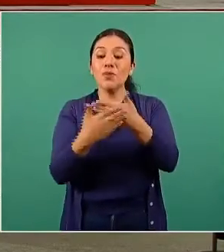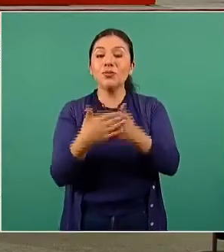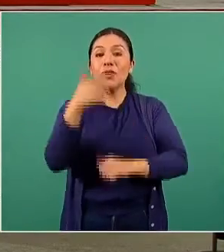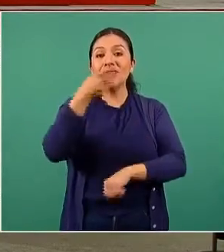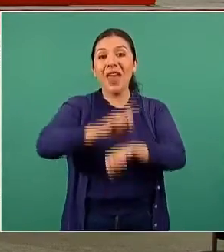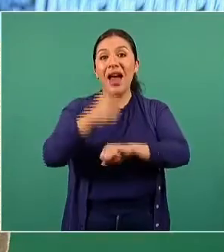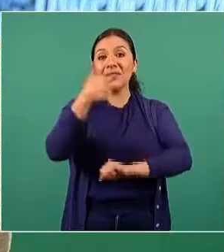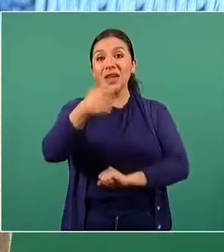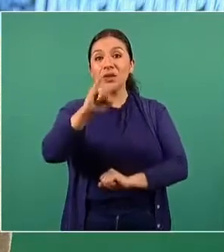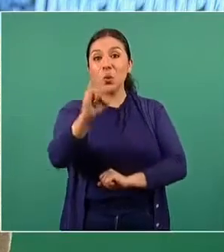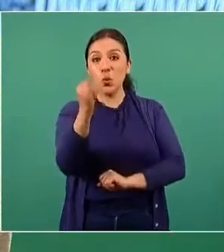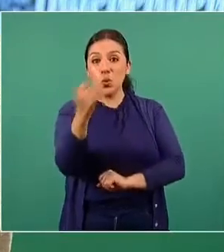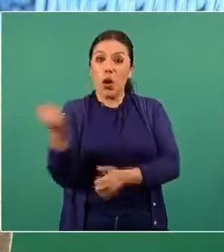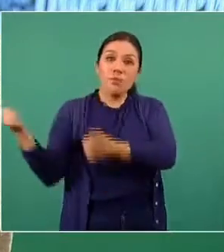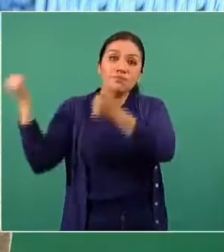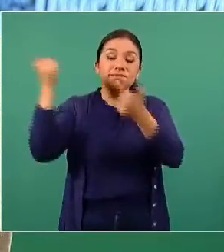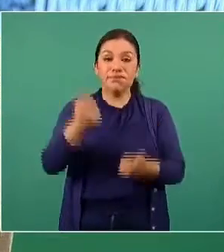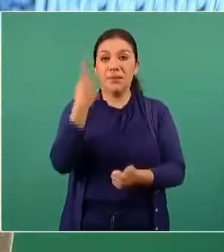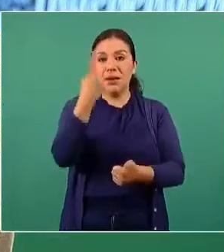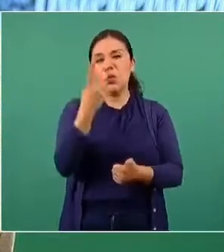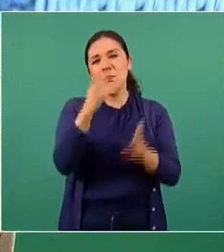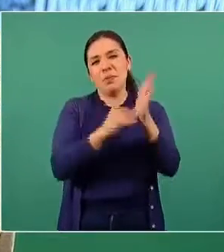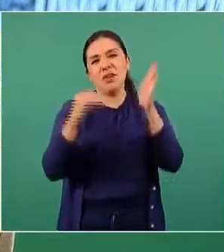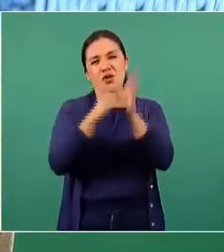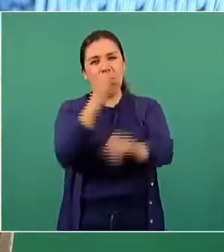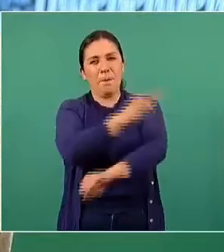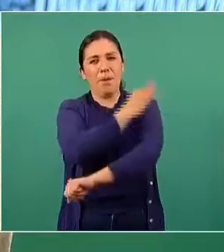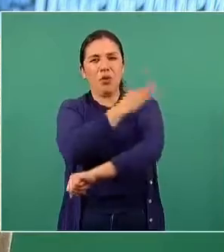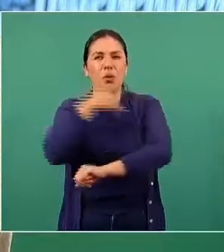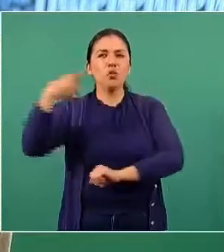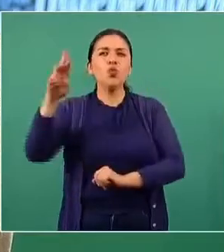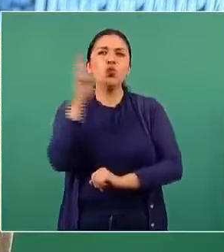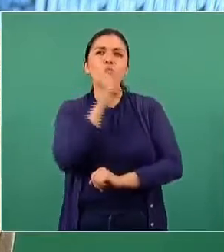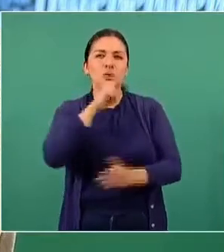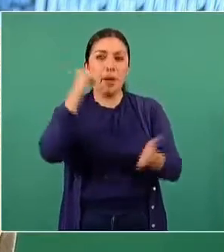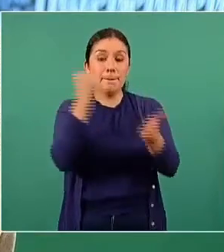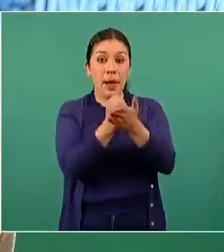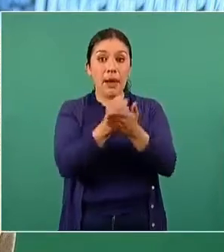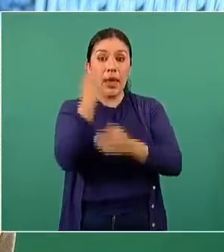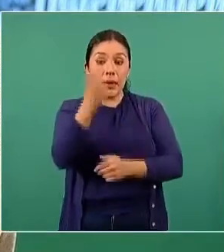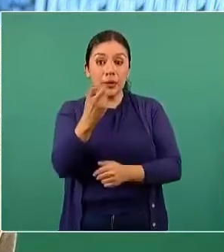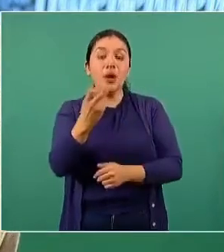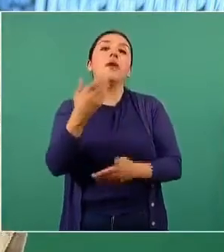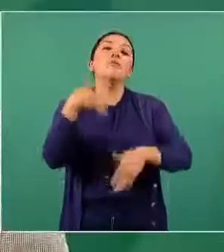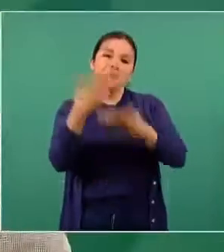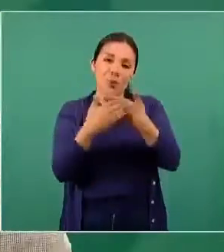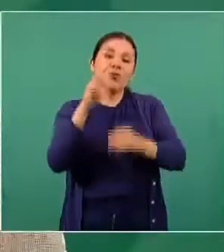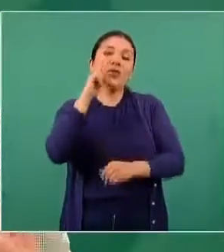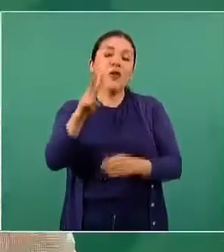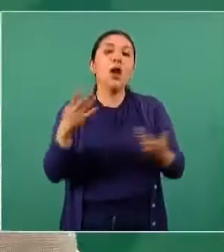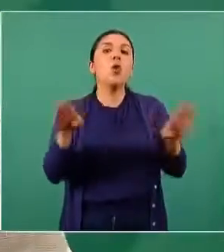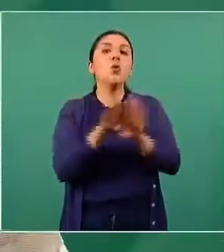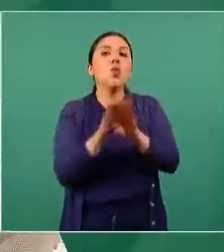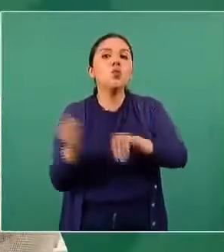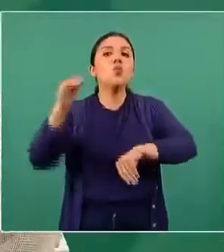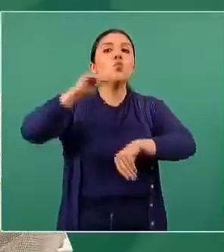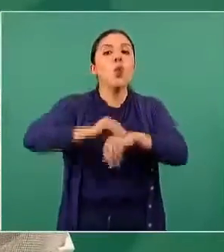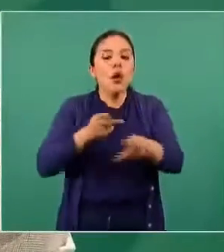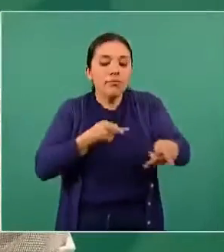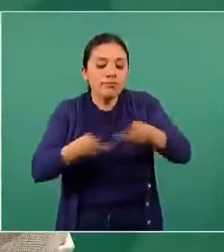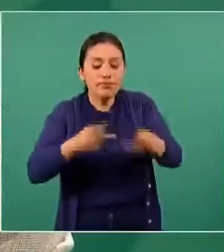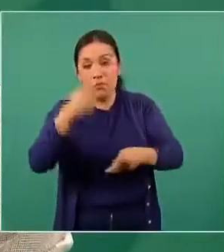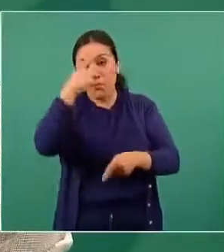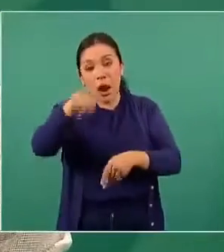junio estaremos recibiendo este 1 millón de dosis de la vacuna Sputnik V, y estaremos viendo cómo la incorporamos en